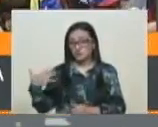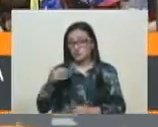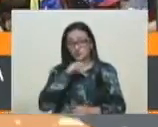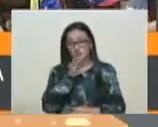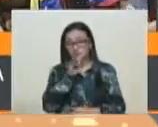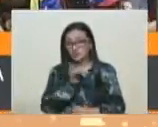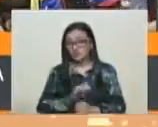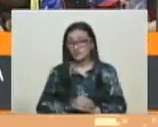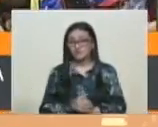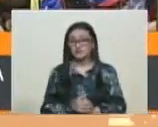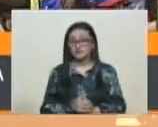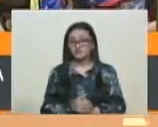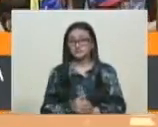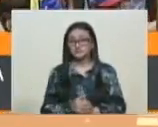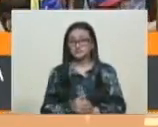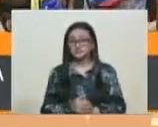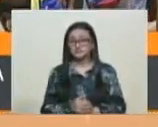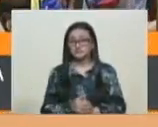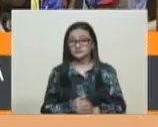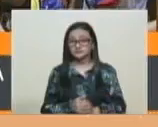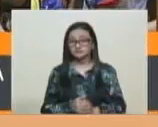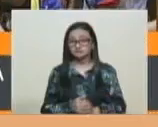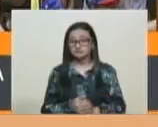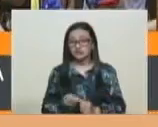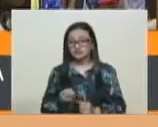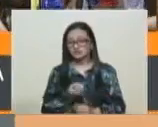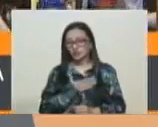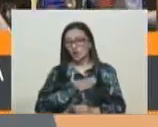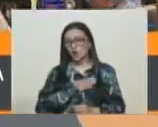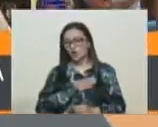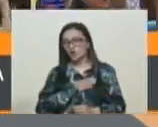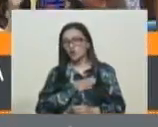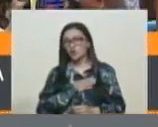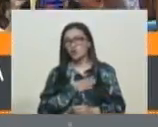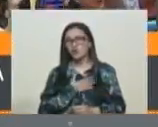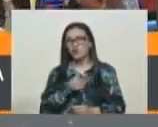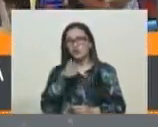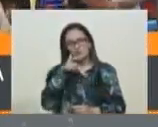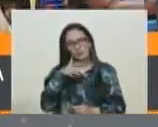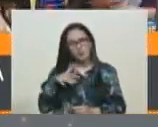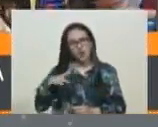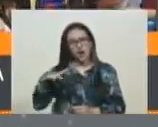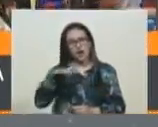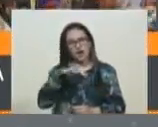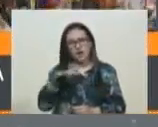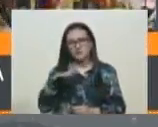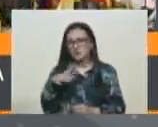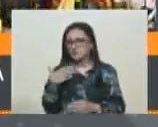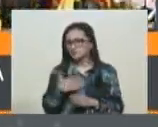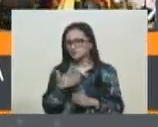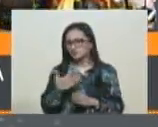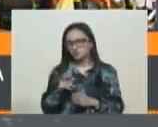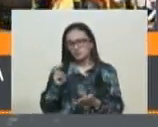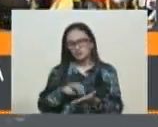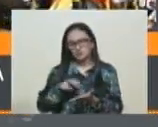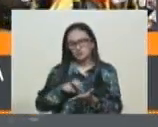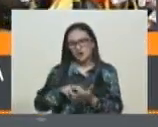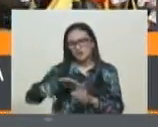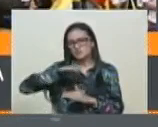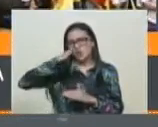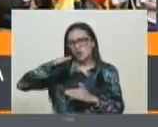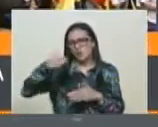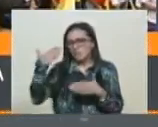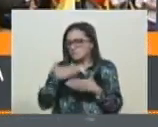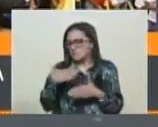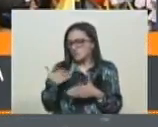Son imágenes que llegan al alma realmente cuando vemos pueblos enteros que atravesaron ríos de una